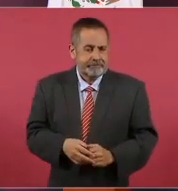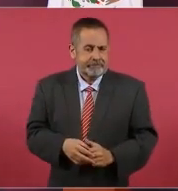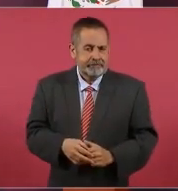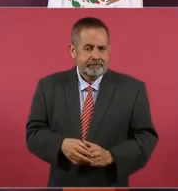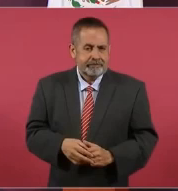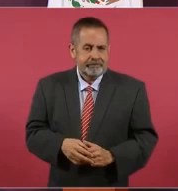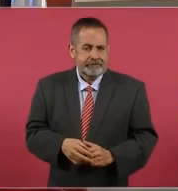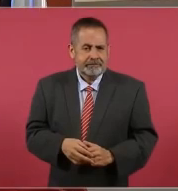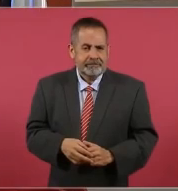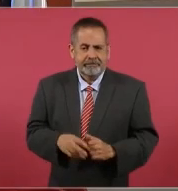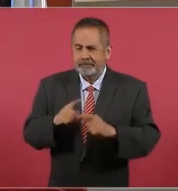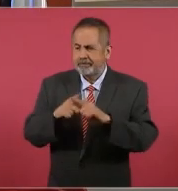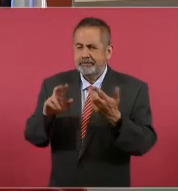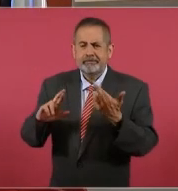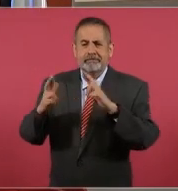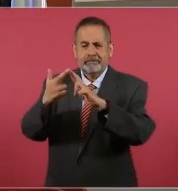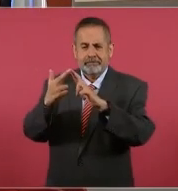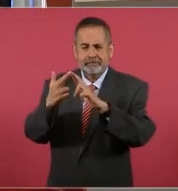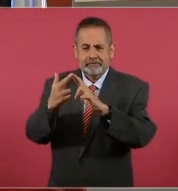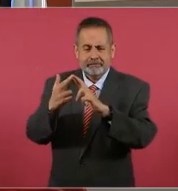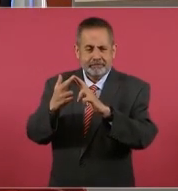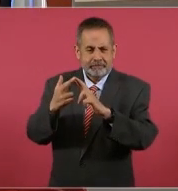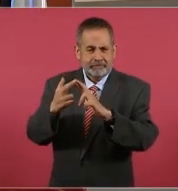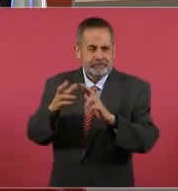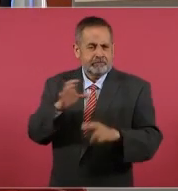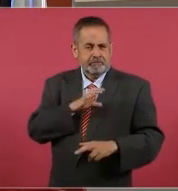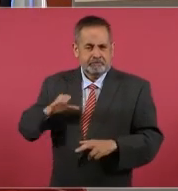Las religiones cristianas,